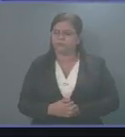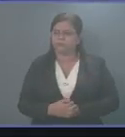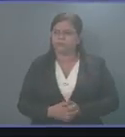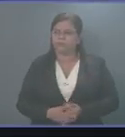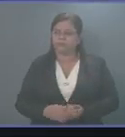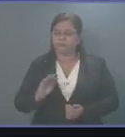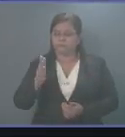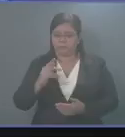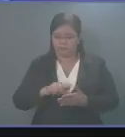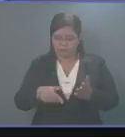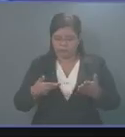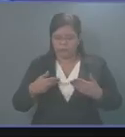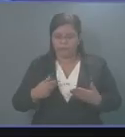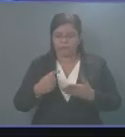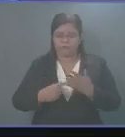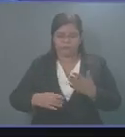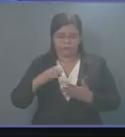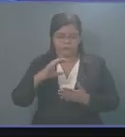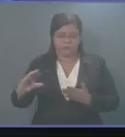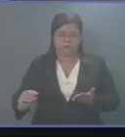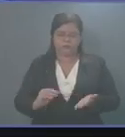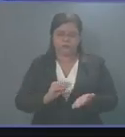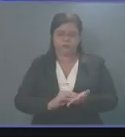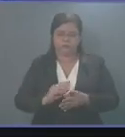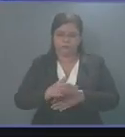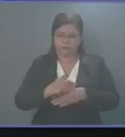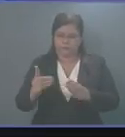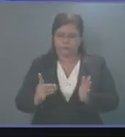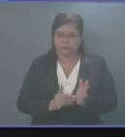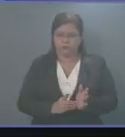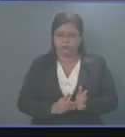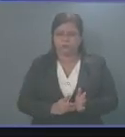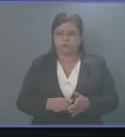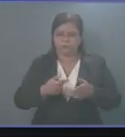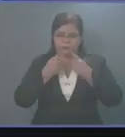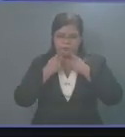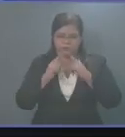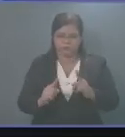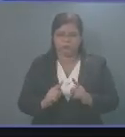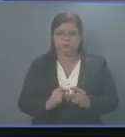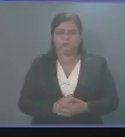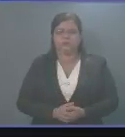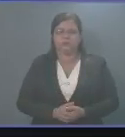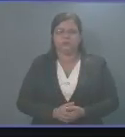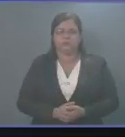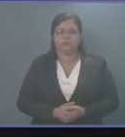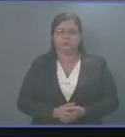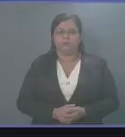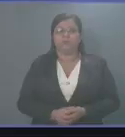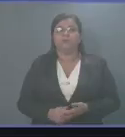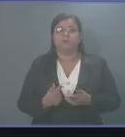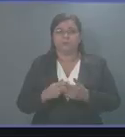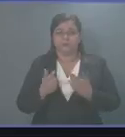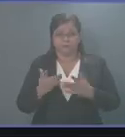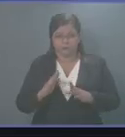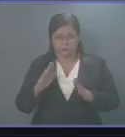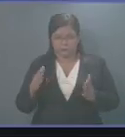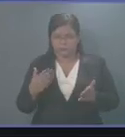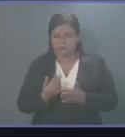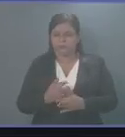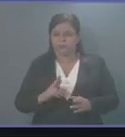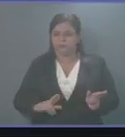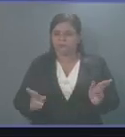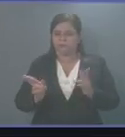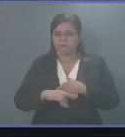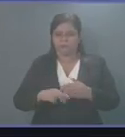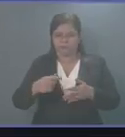En uso de sus facultades constitucionales y iniciativa de los diputados y las diputadas, decreta lo siguiente. Reformas a la Ley de